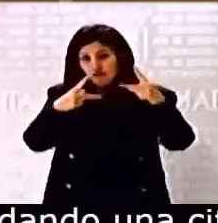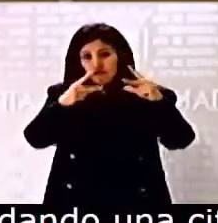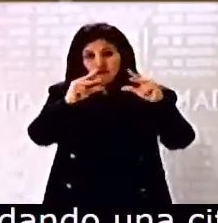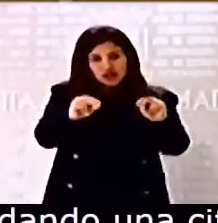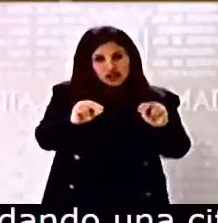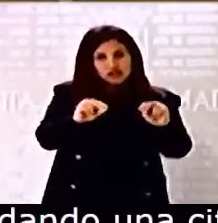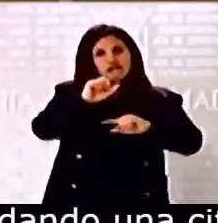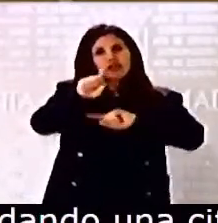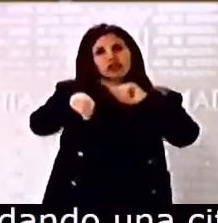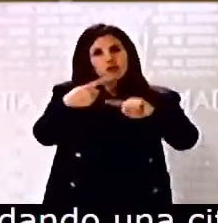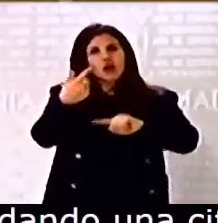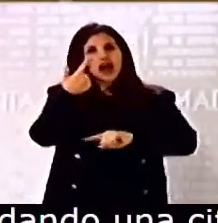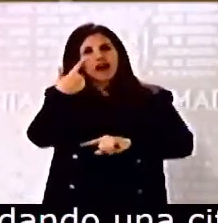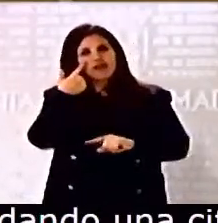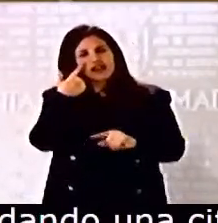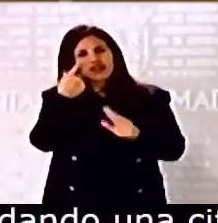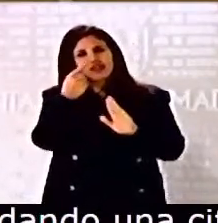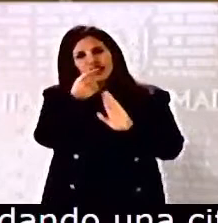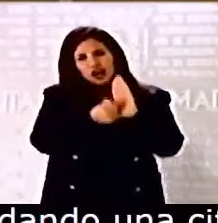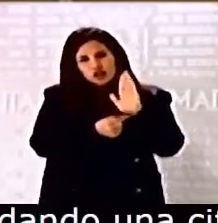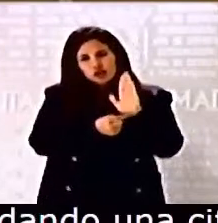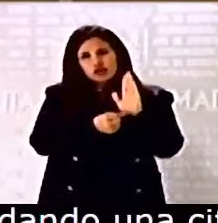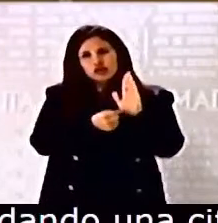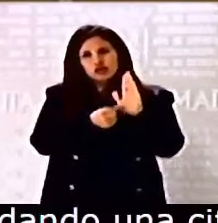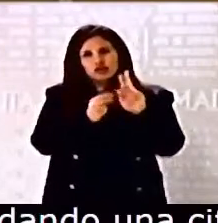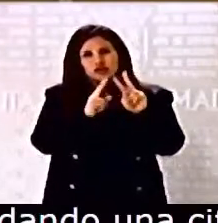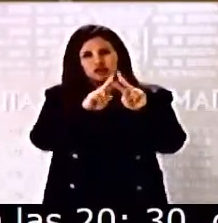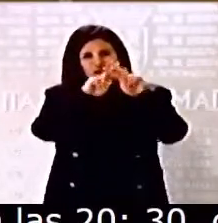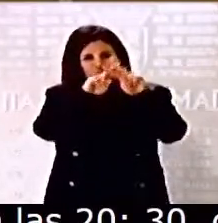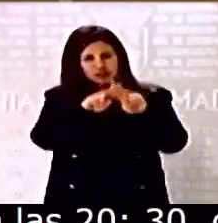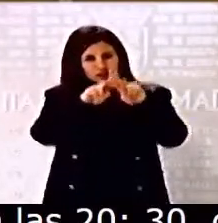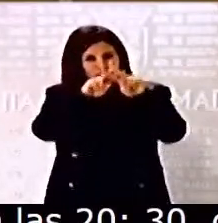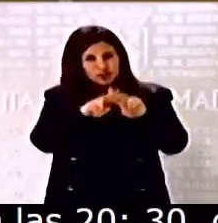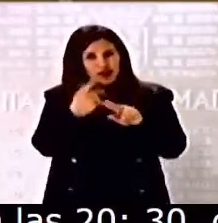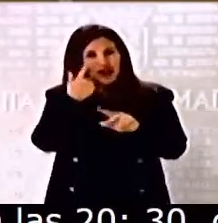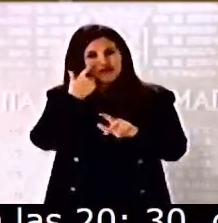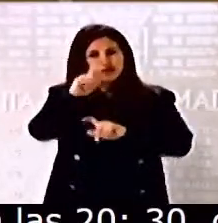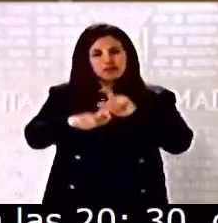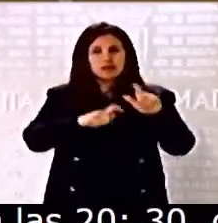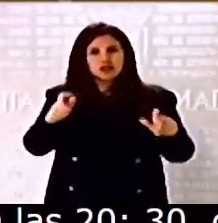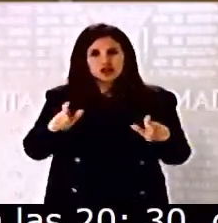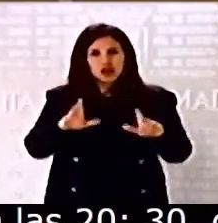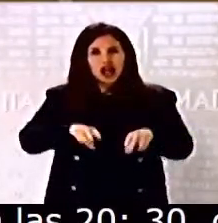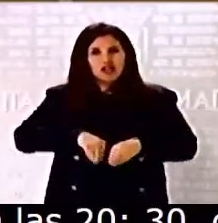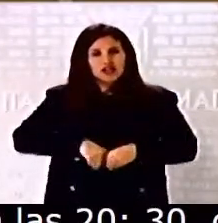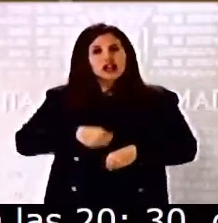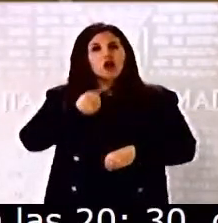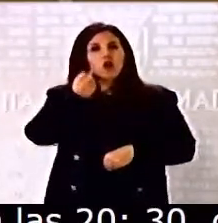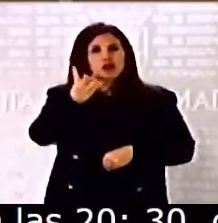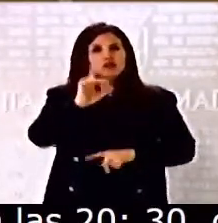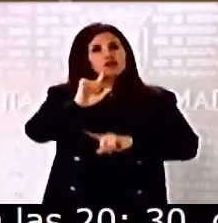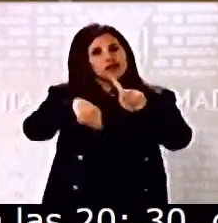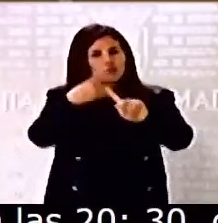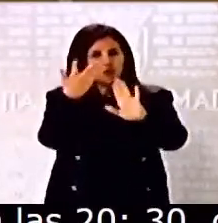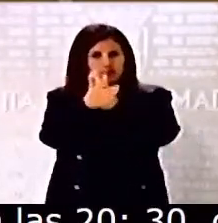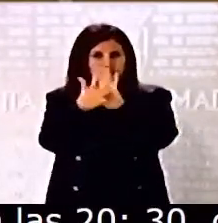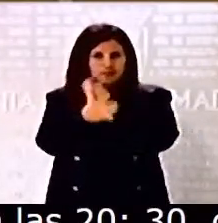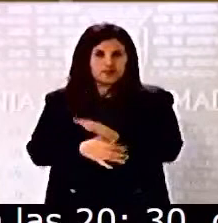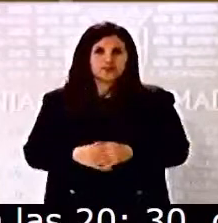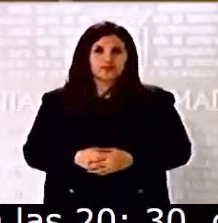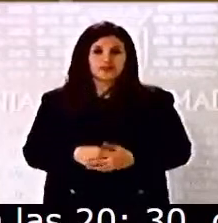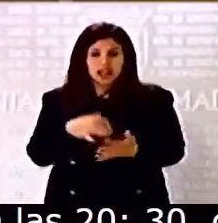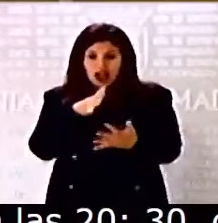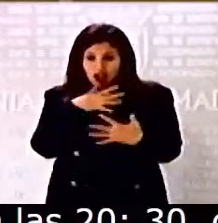analicemos la aceptación de la vacuna y actuemos en consecuencia. En